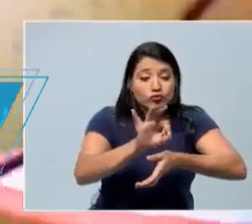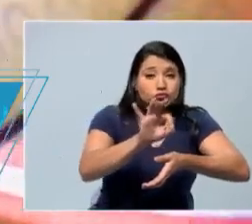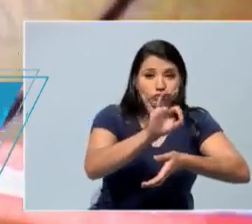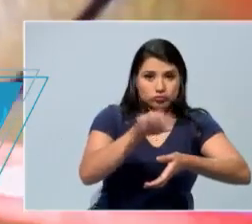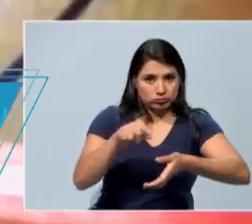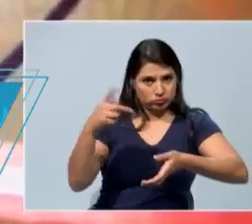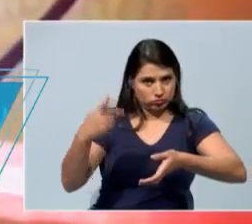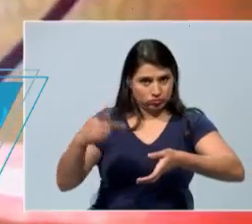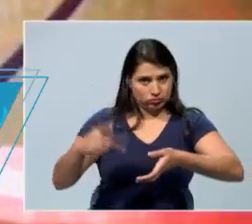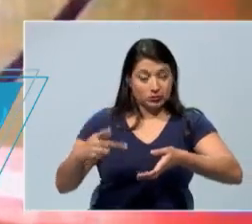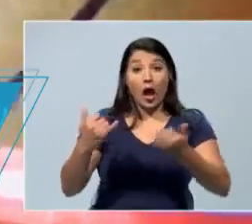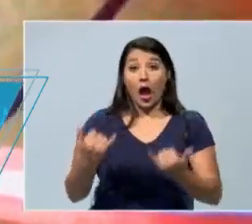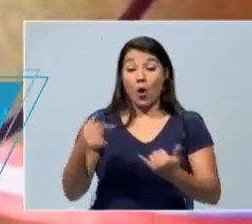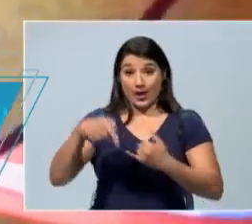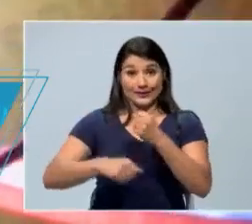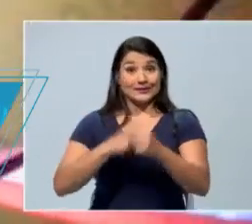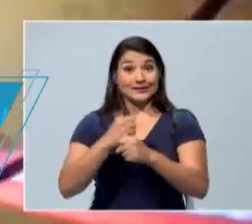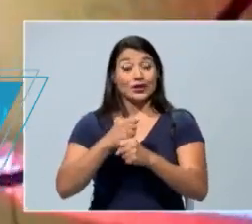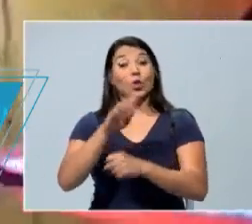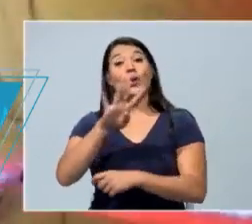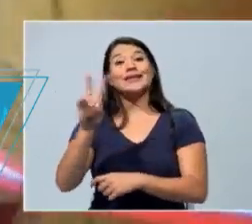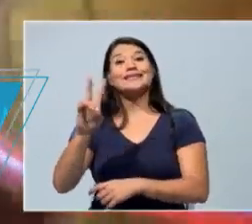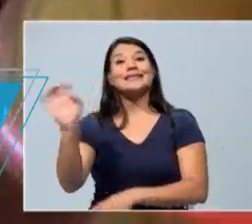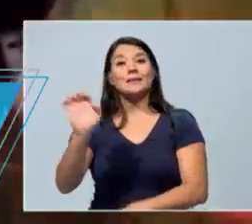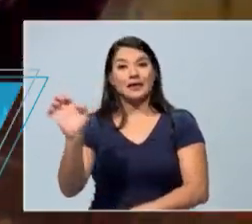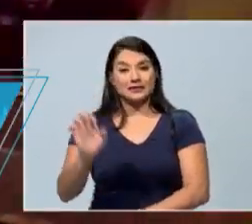47 emergencias de este tipo.